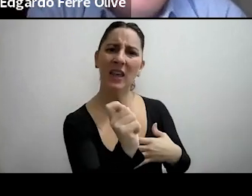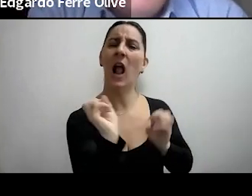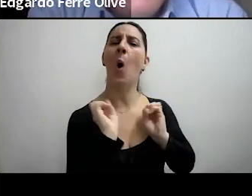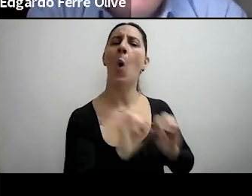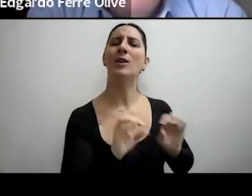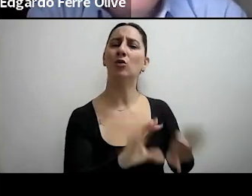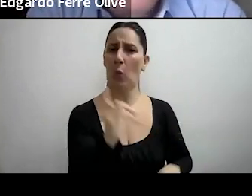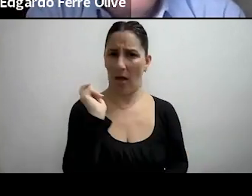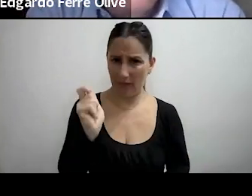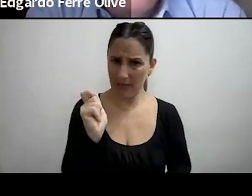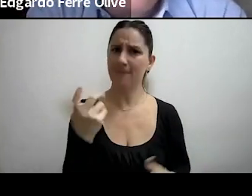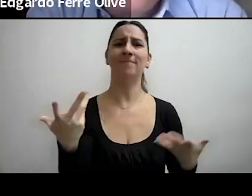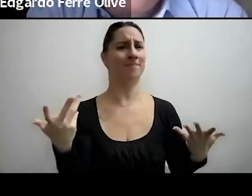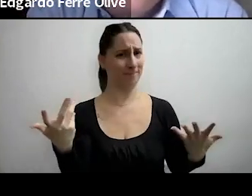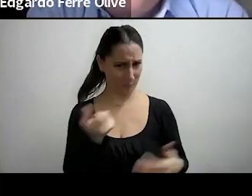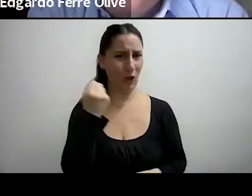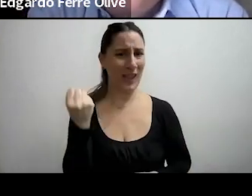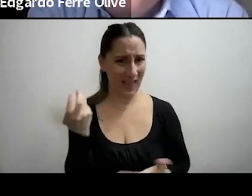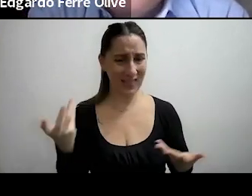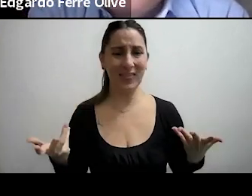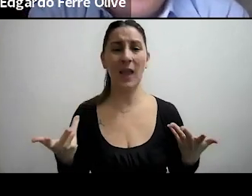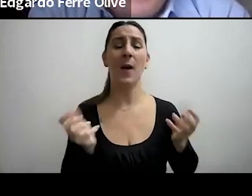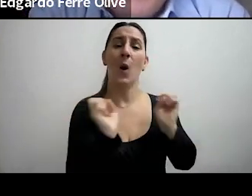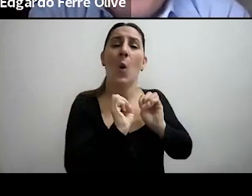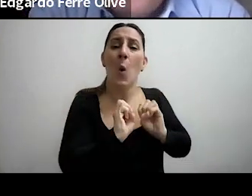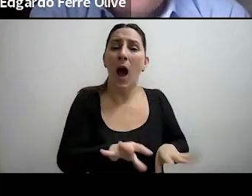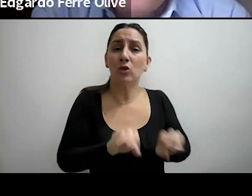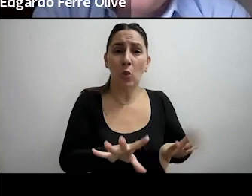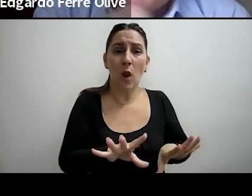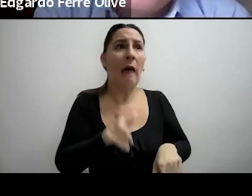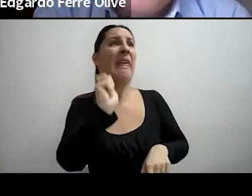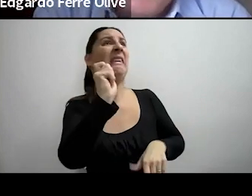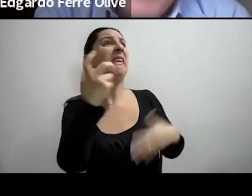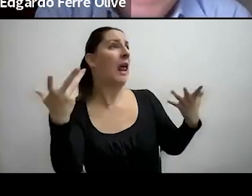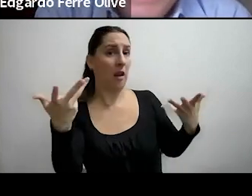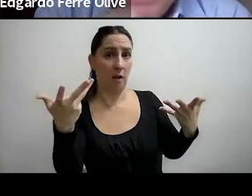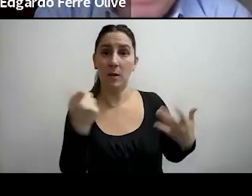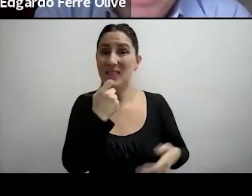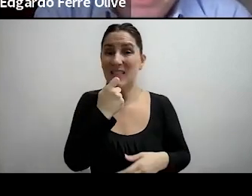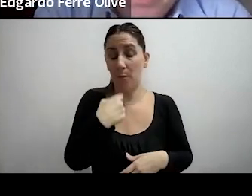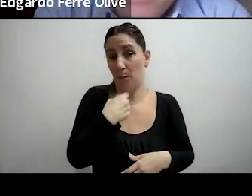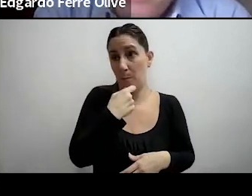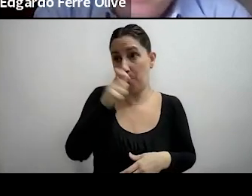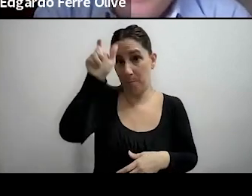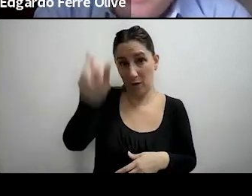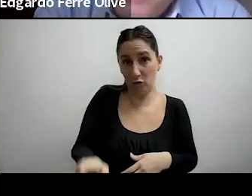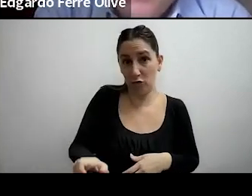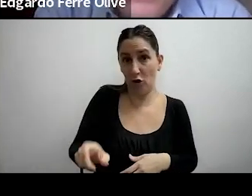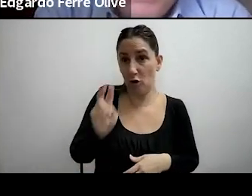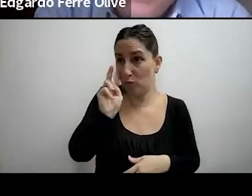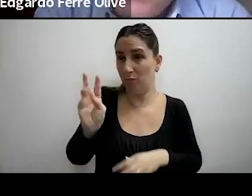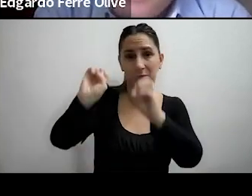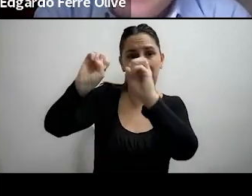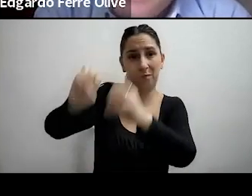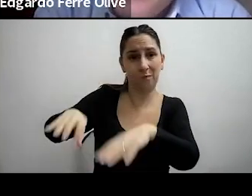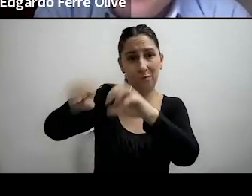Fíjense qué importante, porque yo digo, los residuos obviamente no son de nadie, pero si yo a una persona le incorporo un relleno sanitario a 200